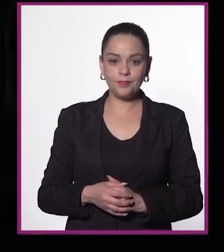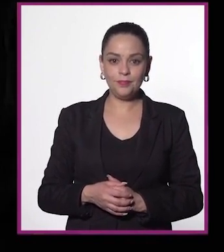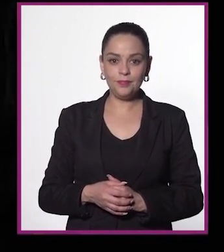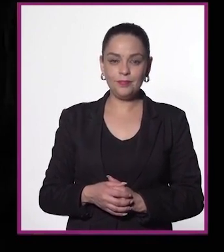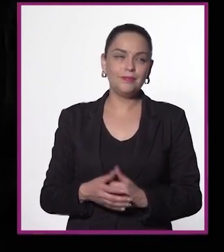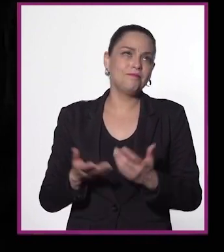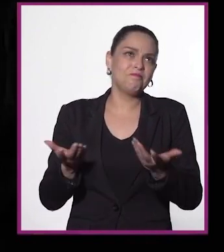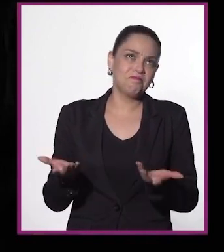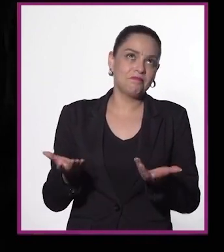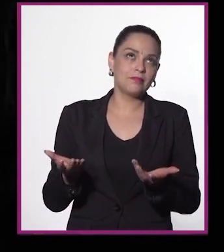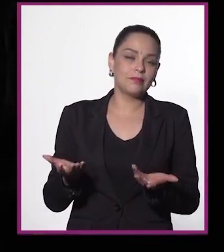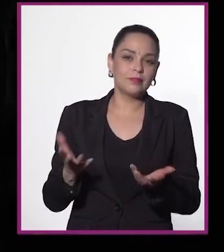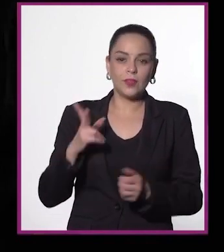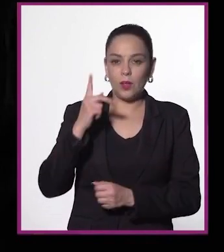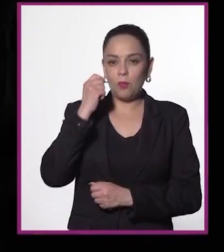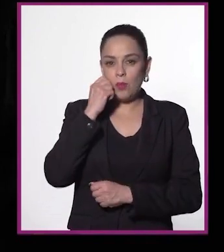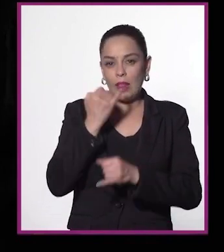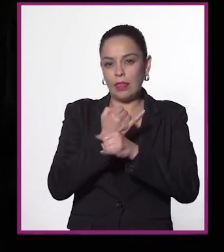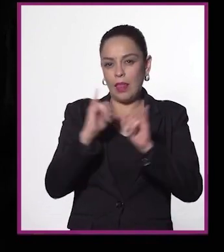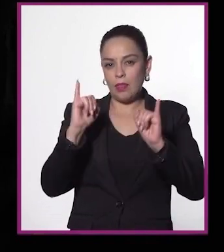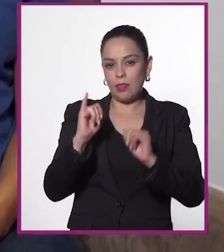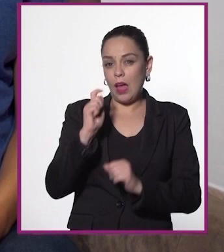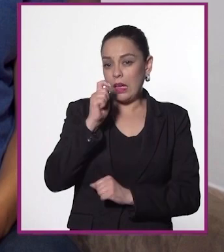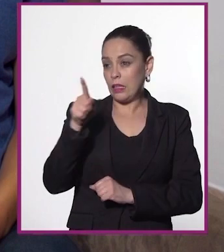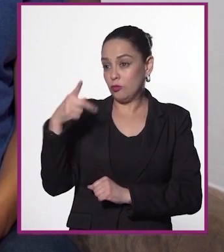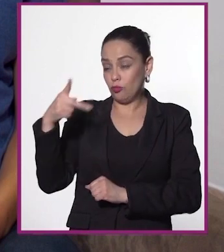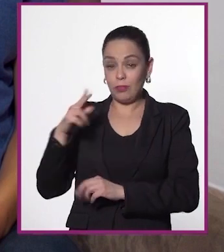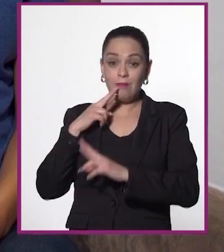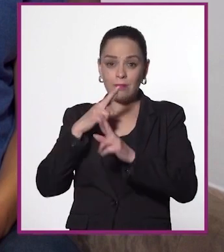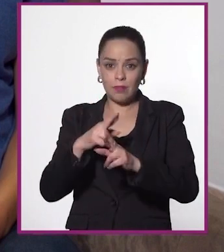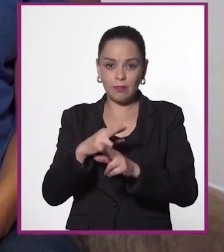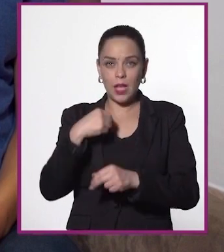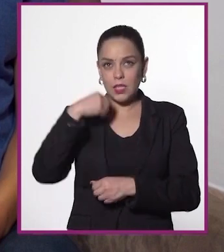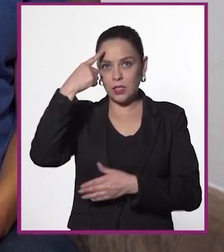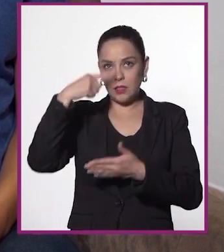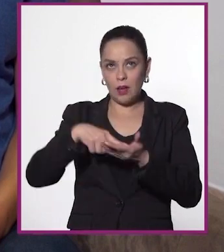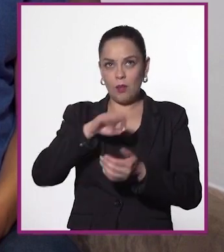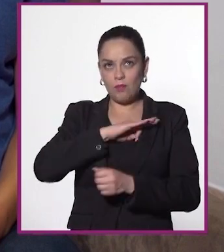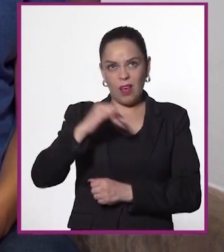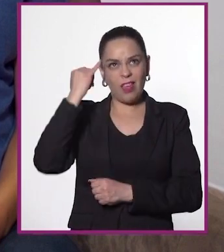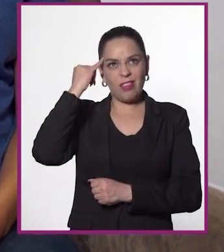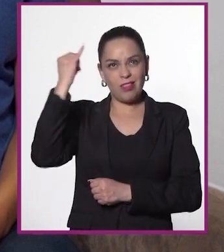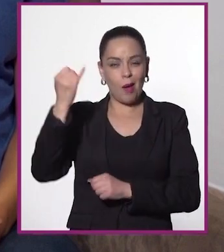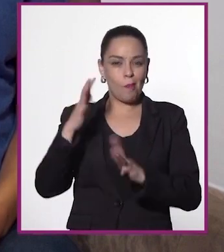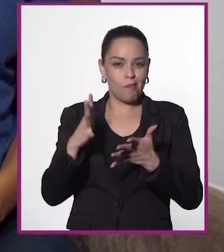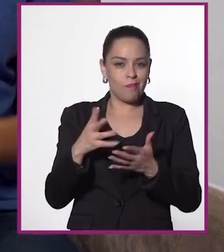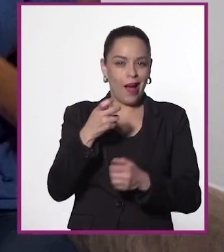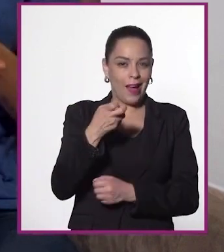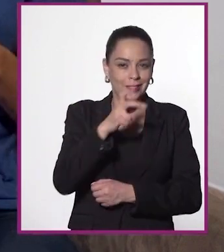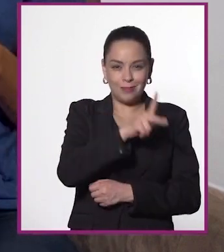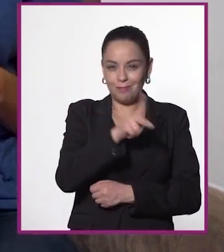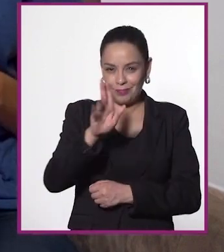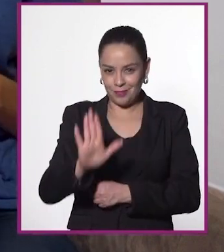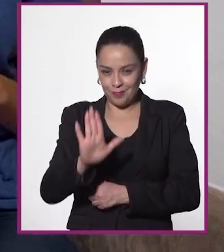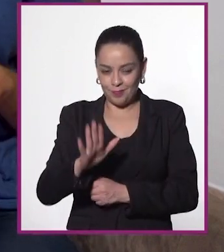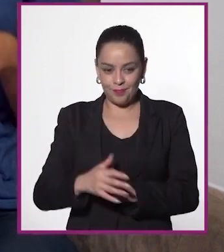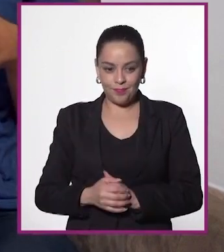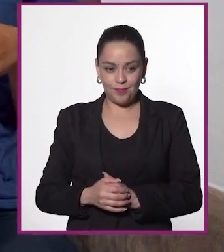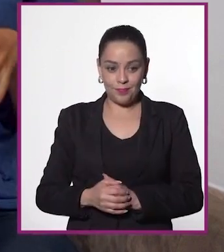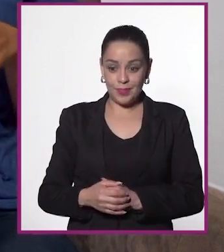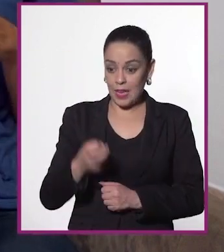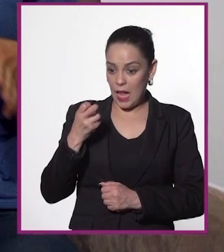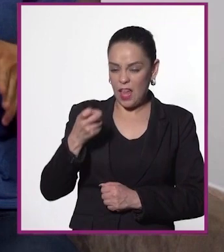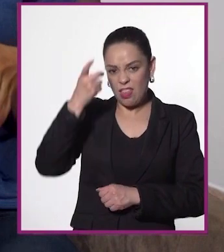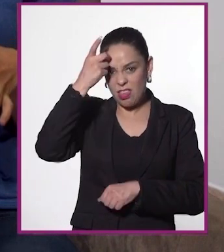Bueno, independientemente de lo que hayan respondido, creo que podemos imaginarnos más o menos lo mismo. Ingmar Bergman era